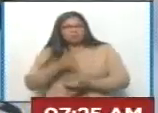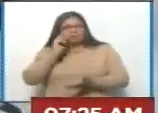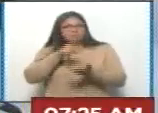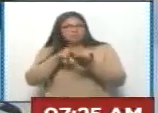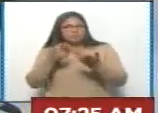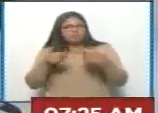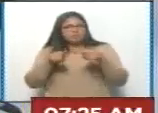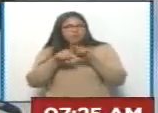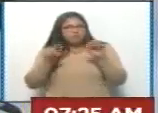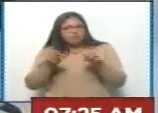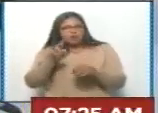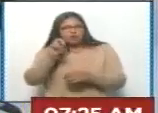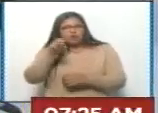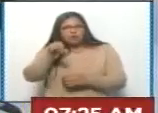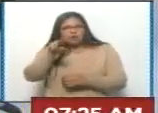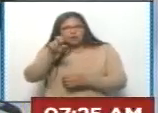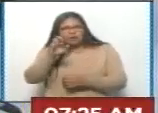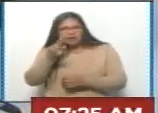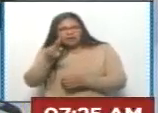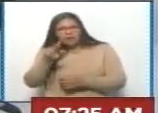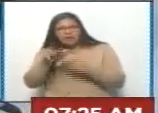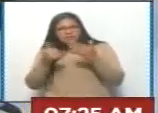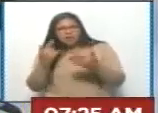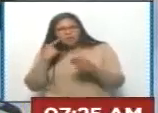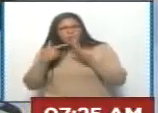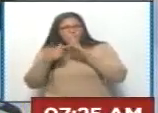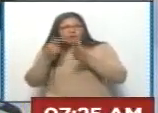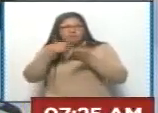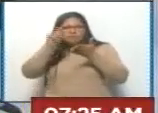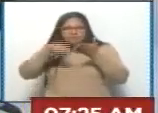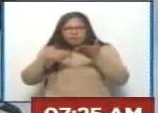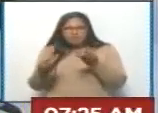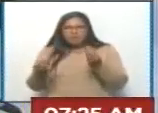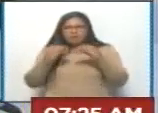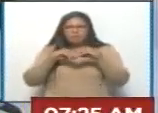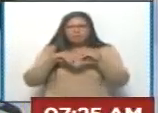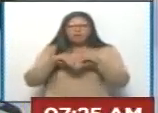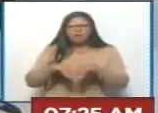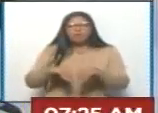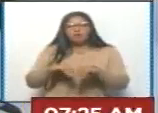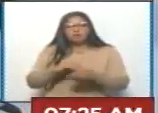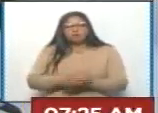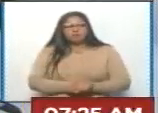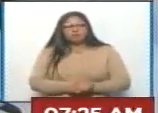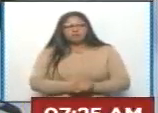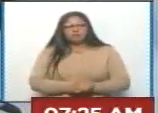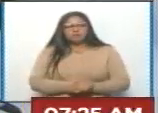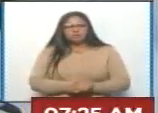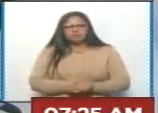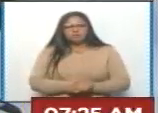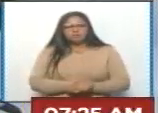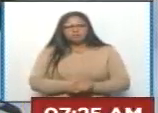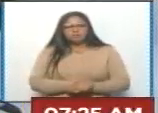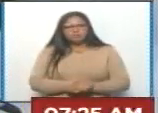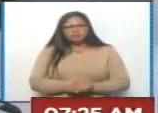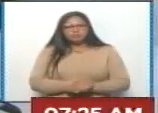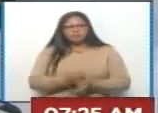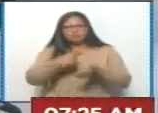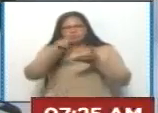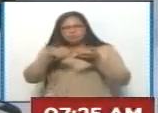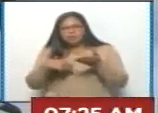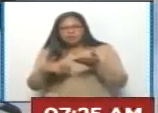Rockefeller y del Departamento de Estado, se firma el Pacto de Nueva York. El Pacto de Nueva York, firmado en Nueva